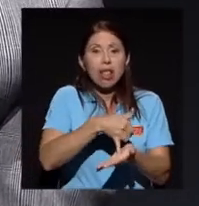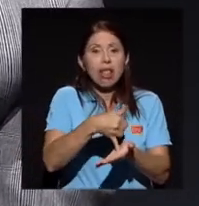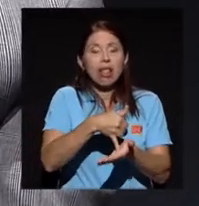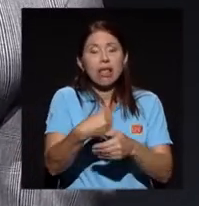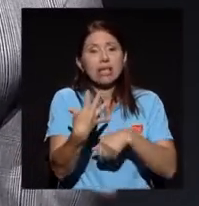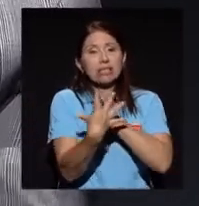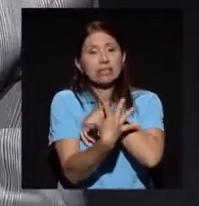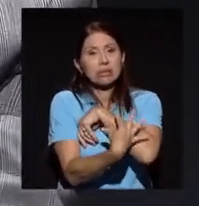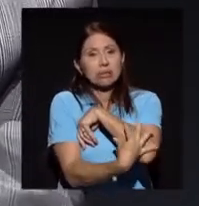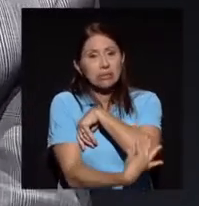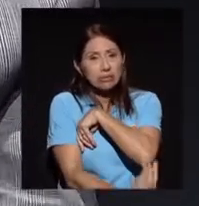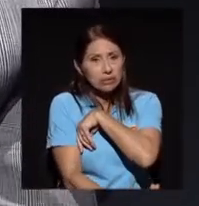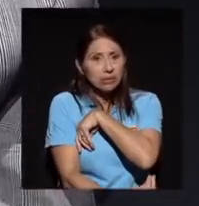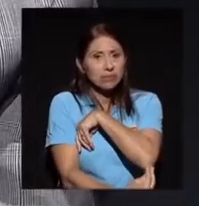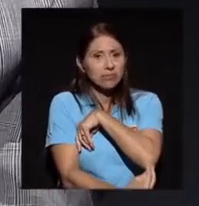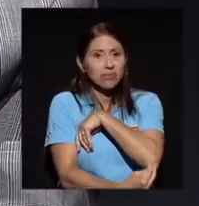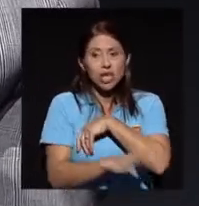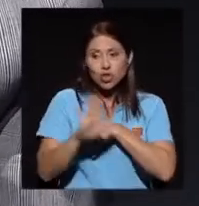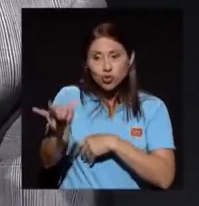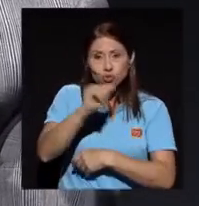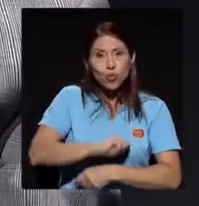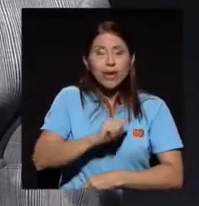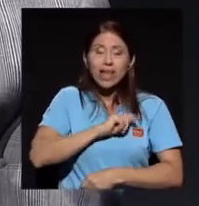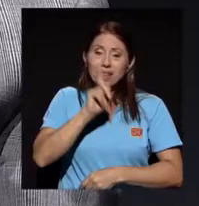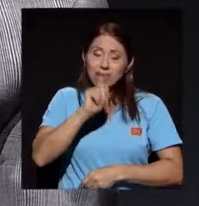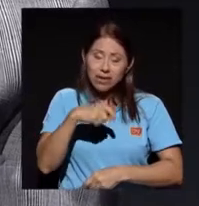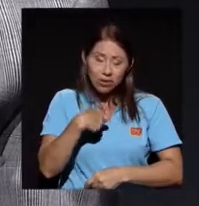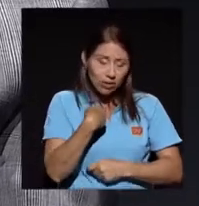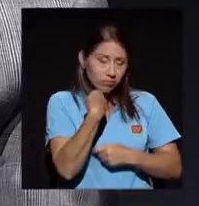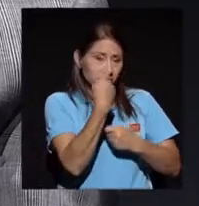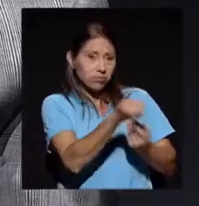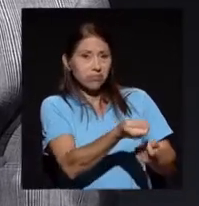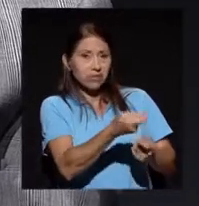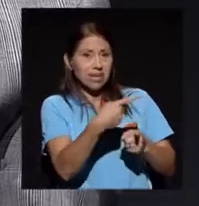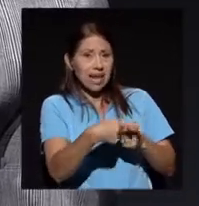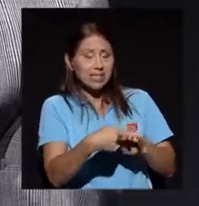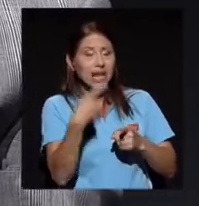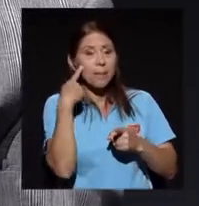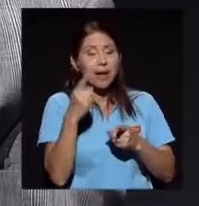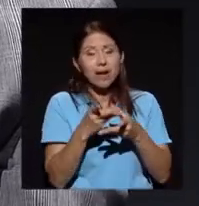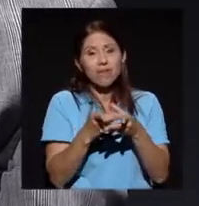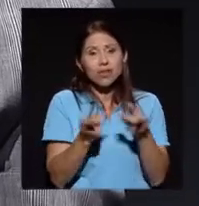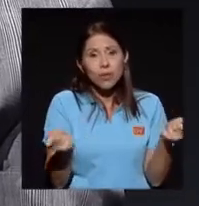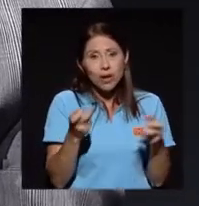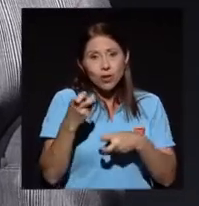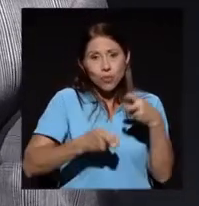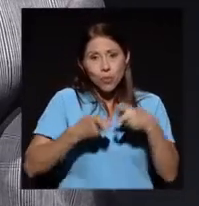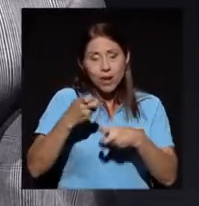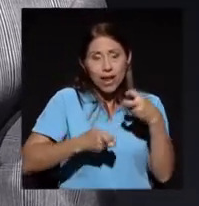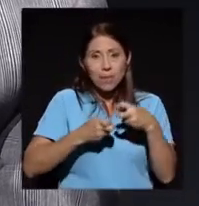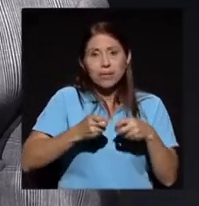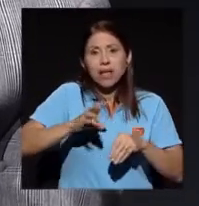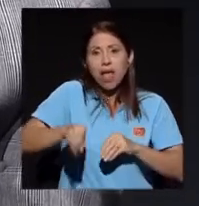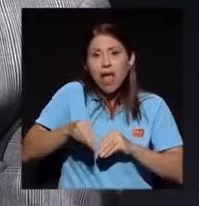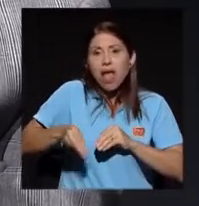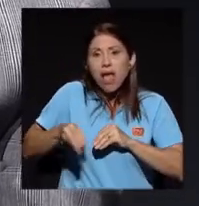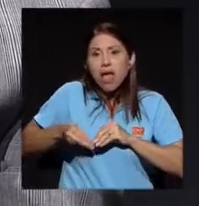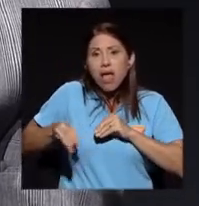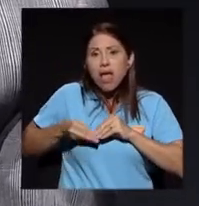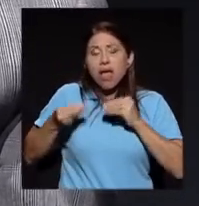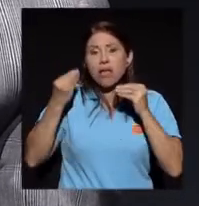prácticamente de cesión de su soberanía que ha tenido que hacer grecia para resolver los problemas que se tenían durante hace